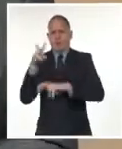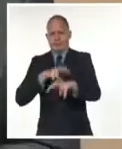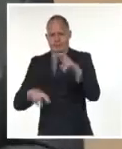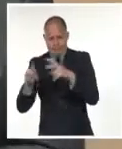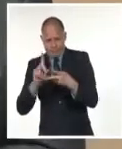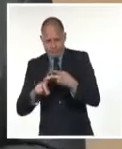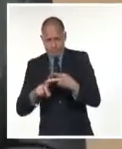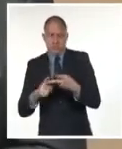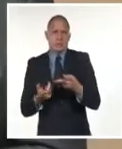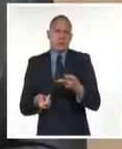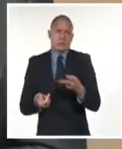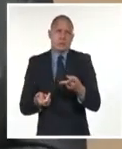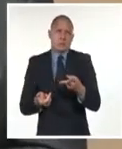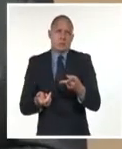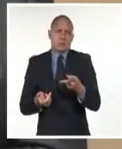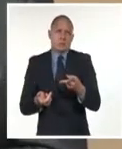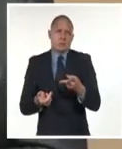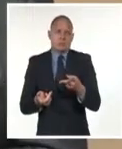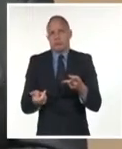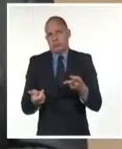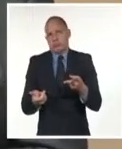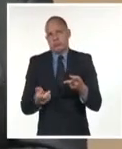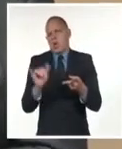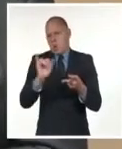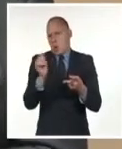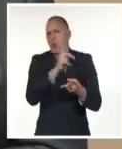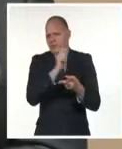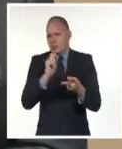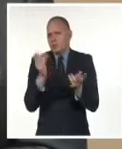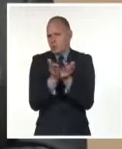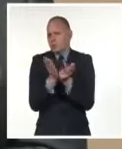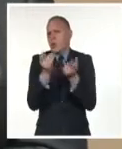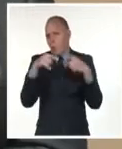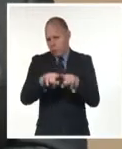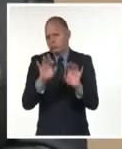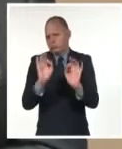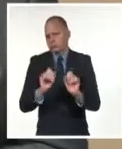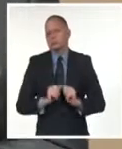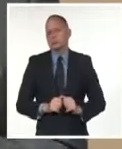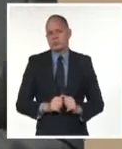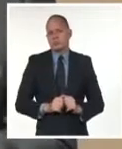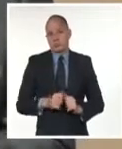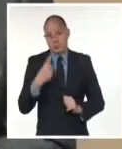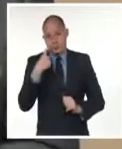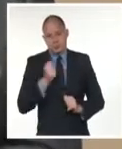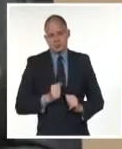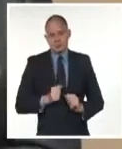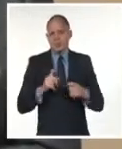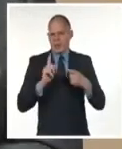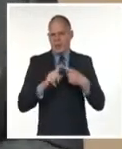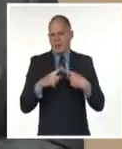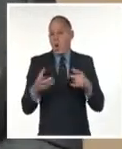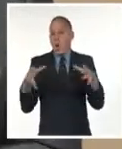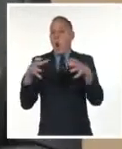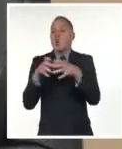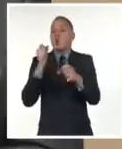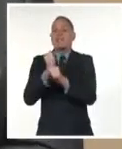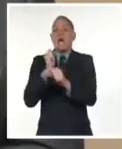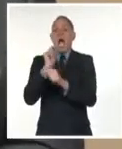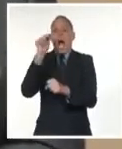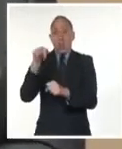y donde está participando una parte importante de profesores y estudiantes universitarios. Lo primero son los grupos temporales de trabajo que hay